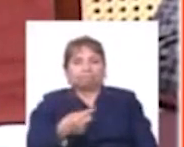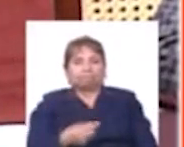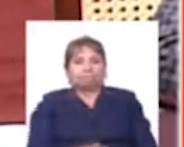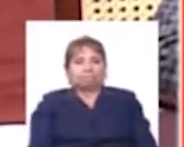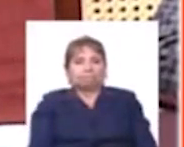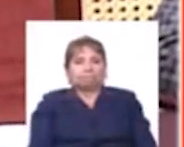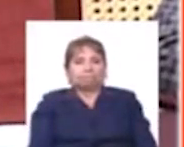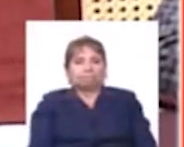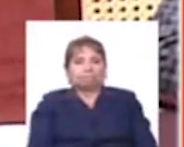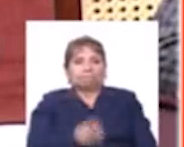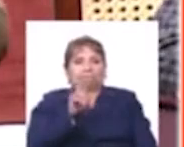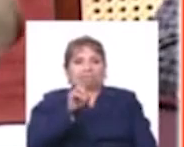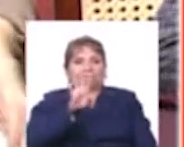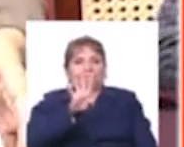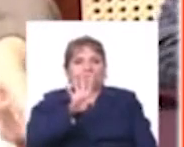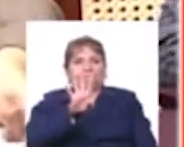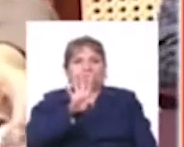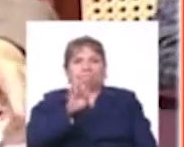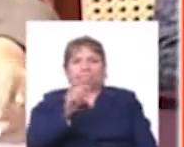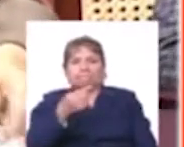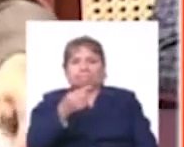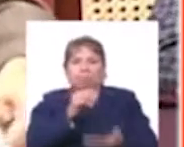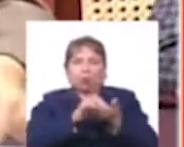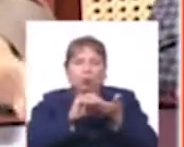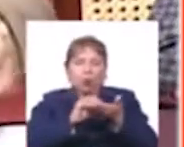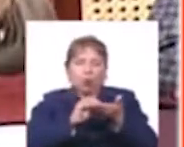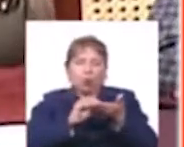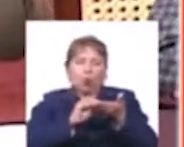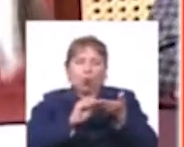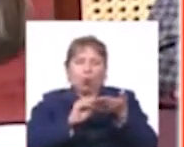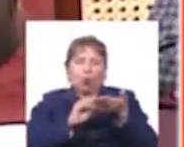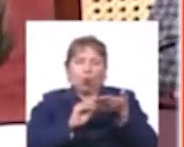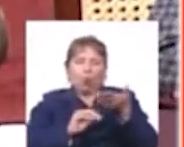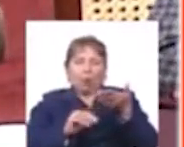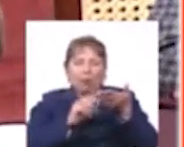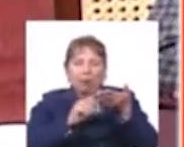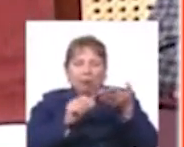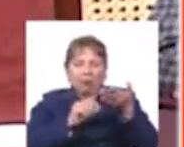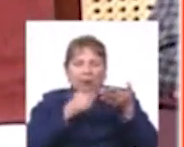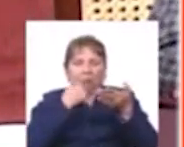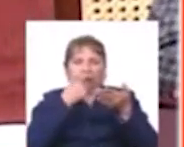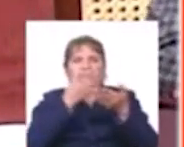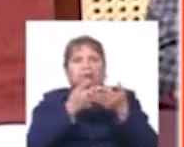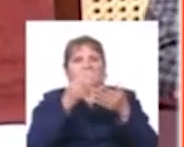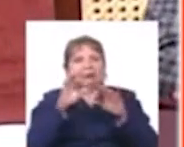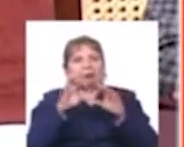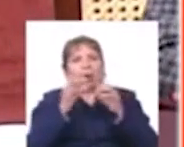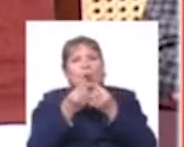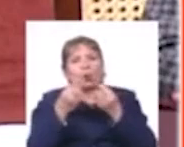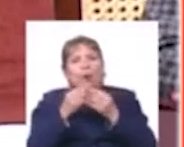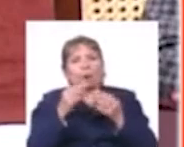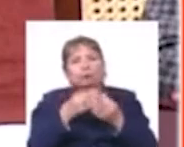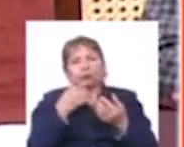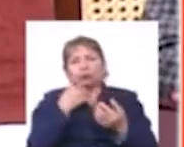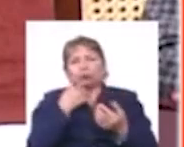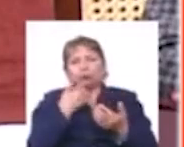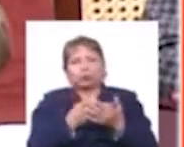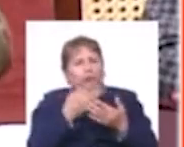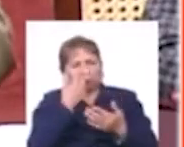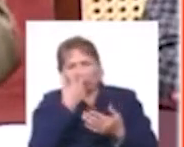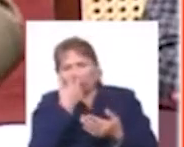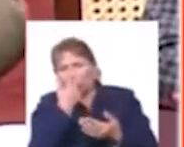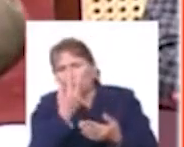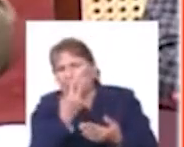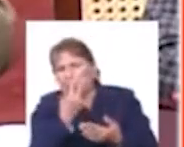de jefes, bueno, se supone que es una empresa donde hay una jerarquía y hay unos dueños y hay unas autoridades dentro de la empresa que son